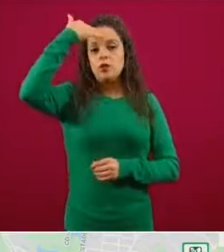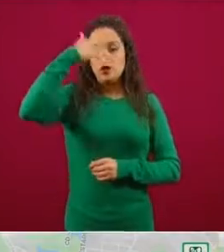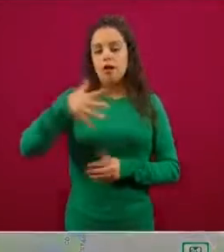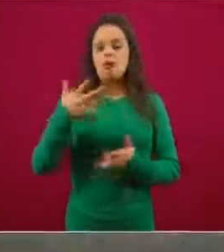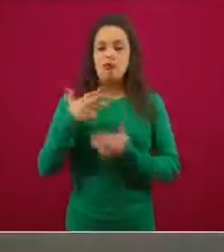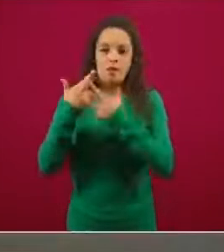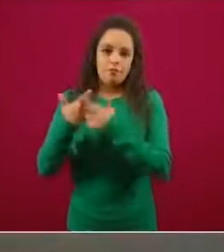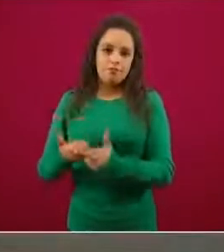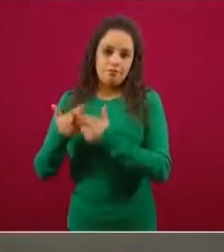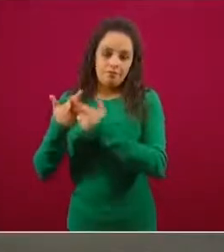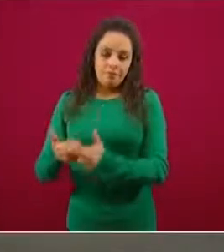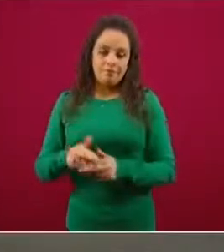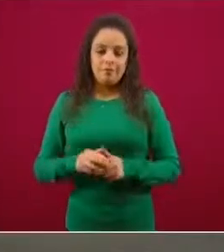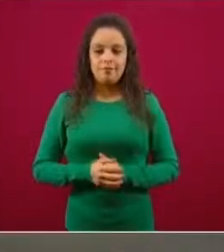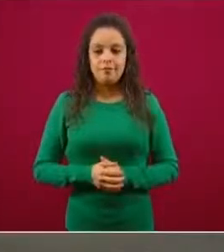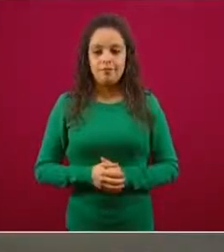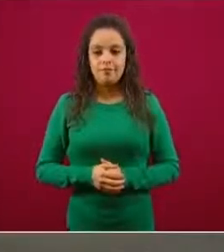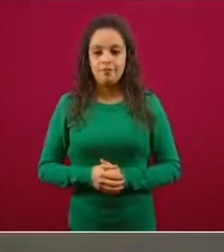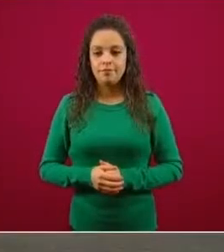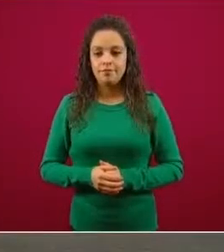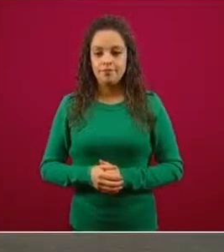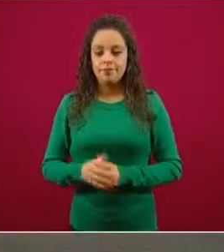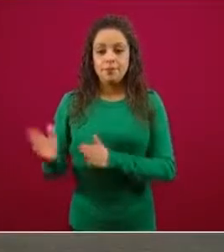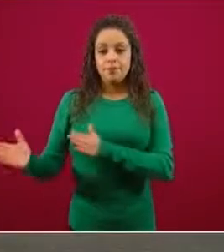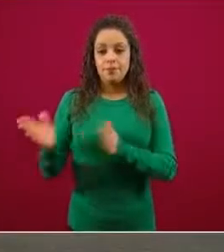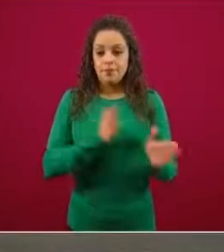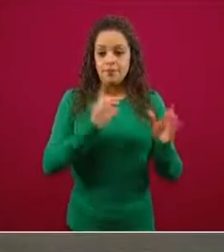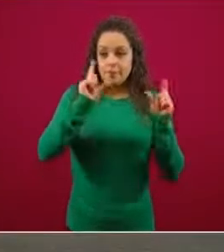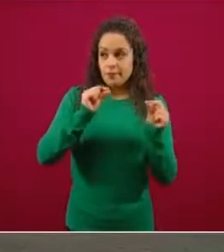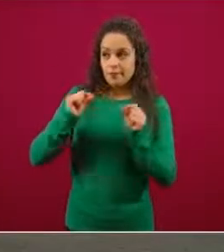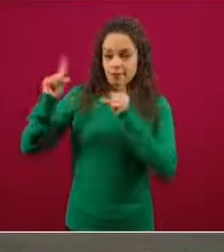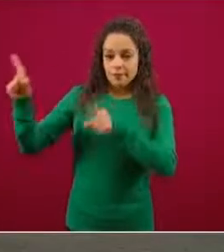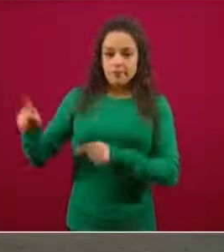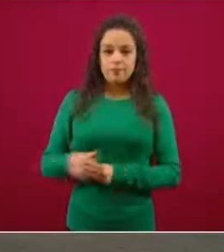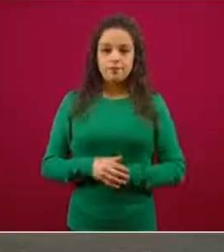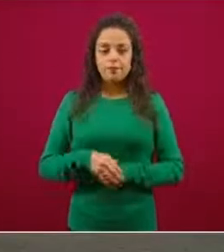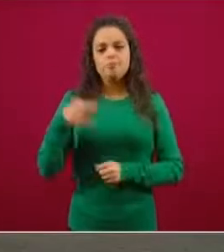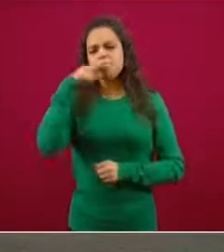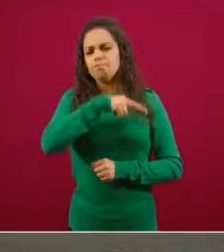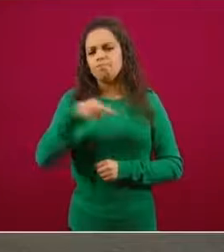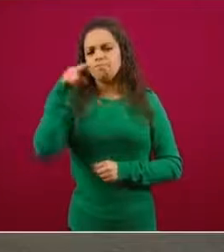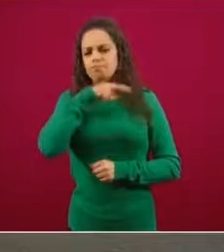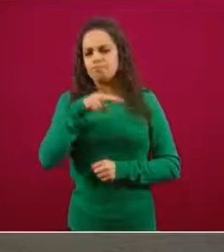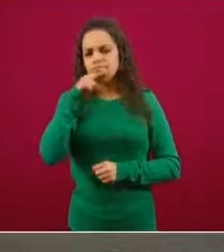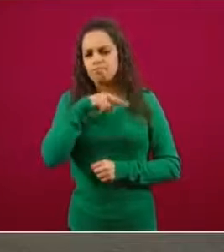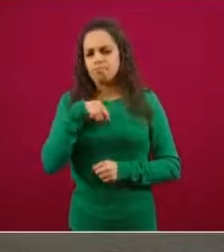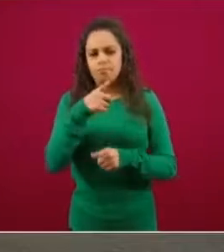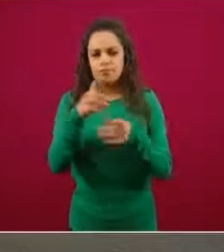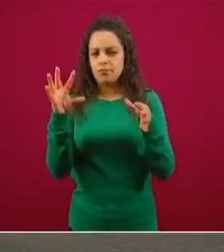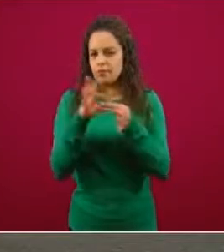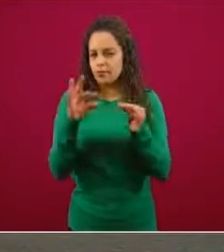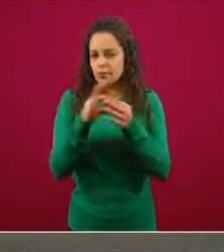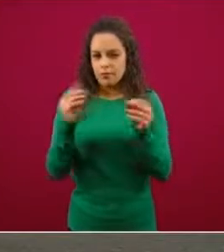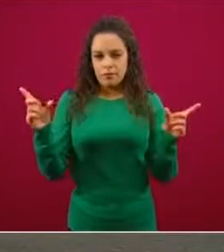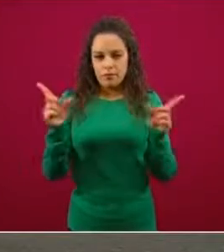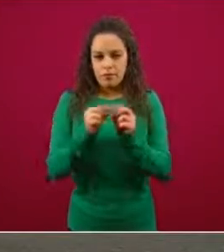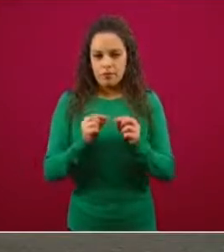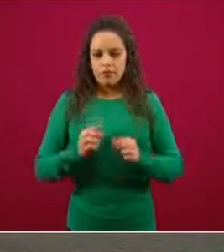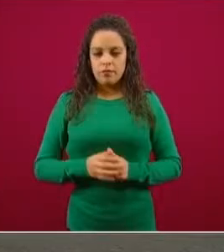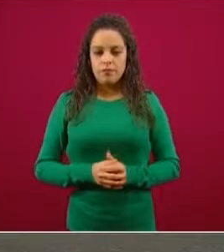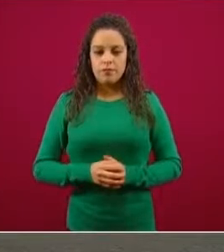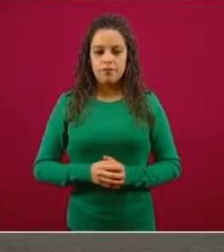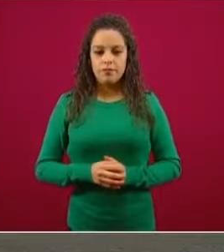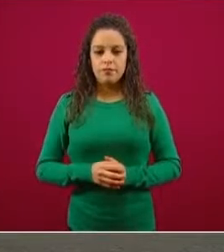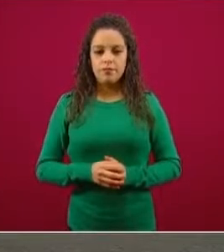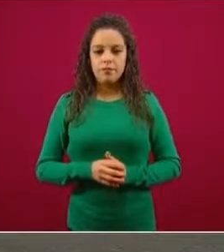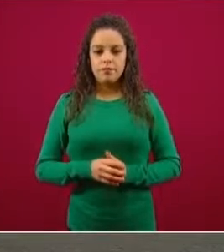Si pasamos a la presentación, muy rápidamente quiero decirles,